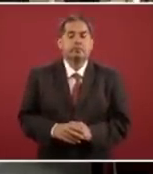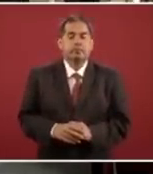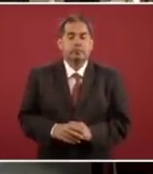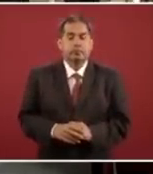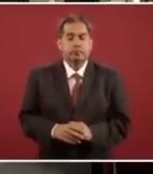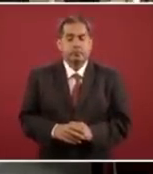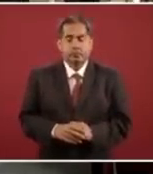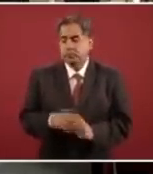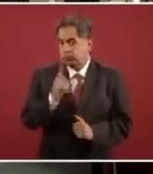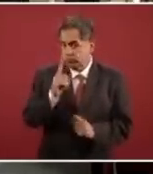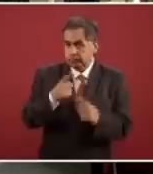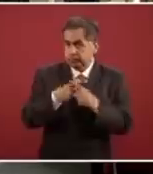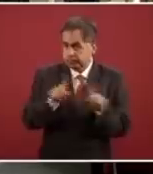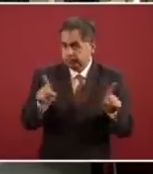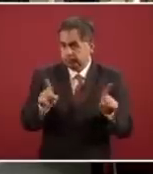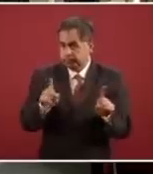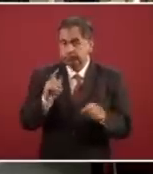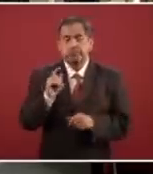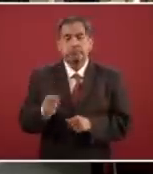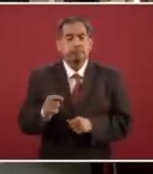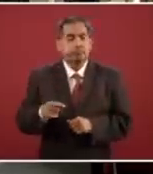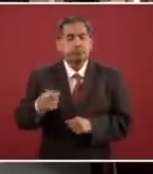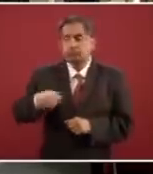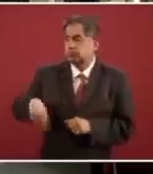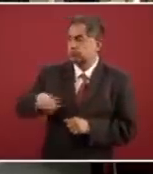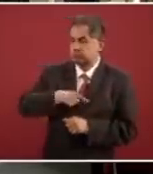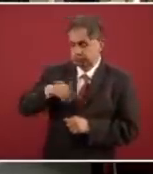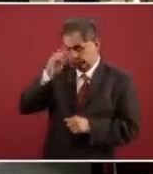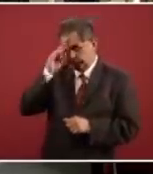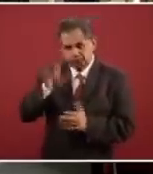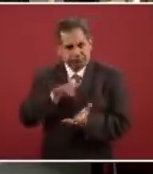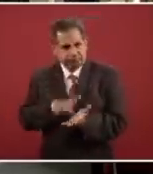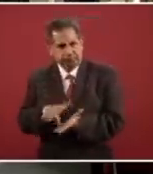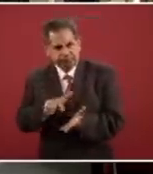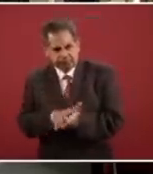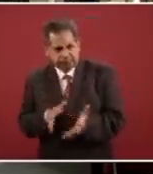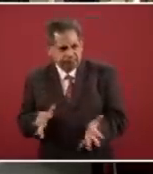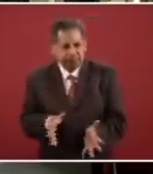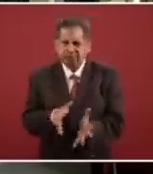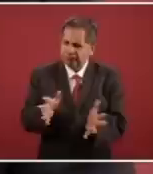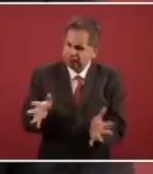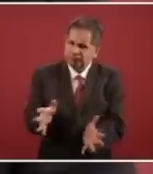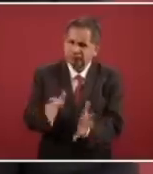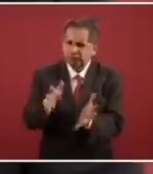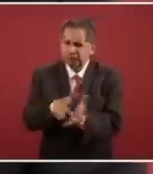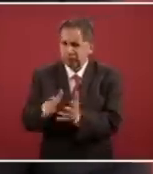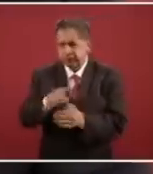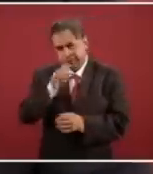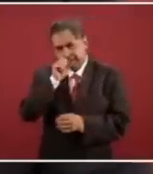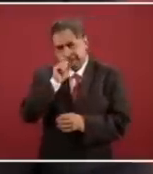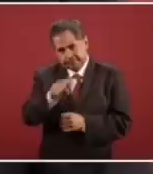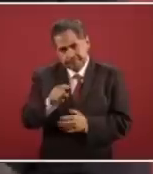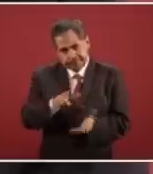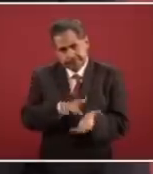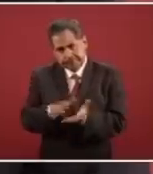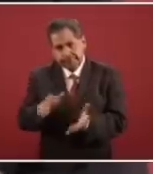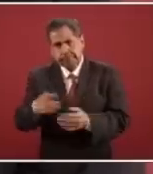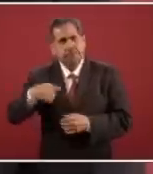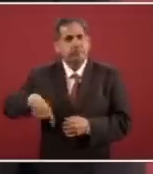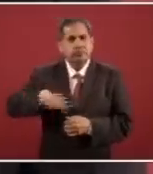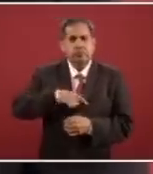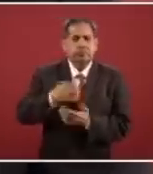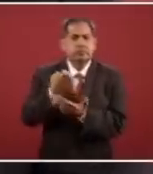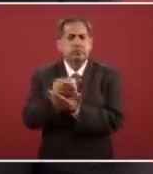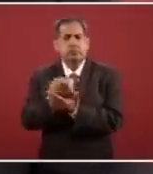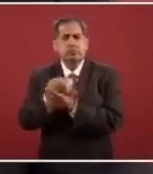la diferencia es que nosotros estamos impulsando también lo que llamamos la